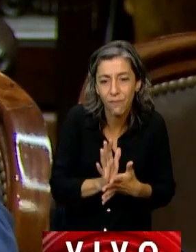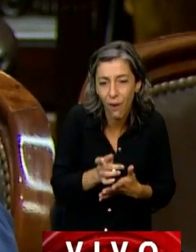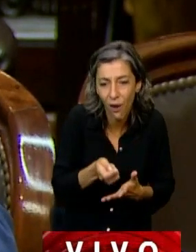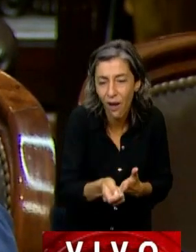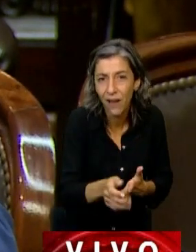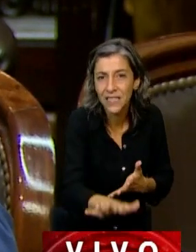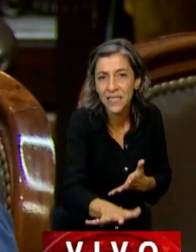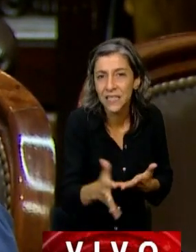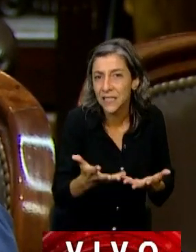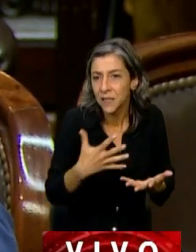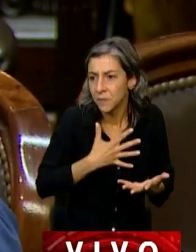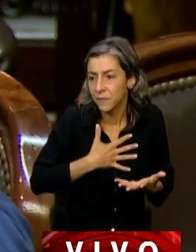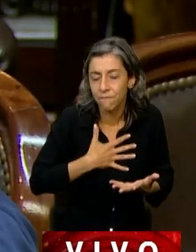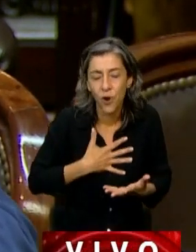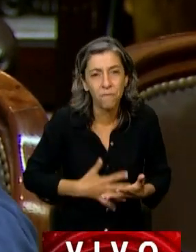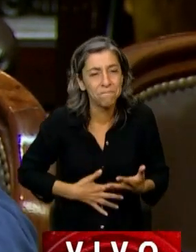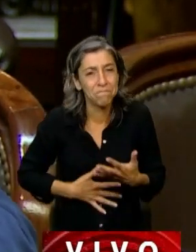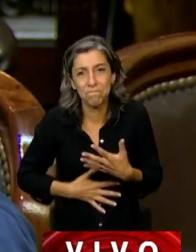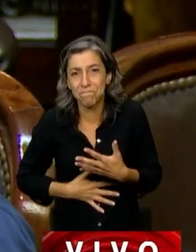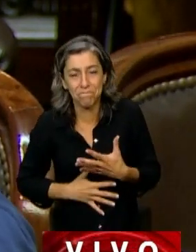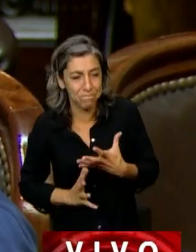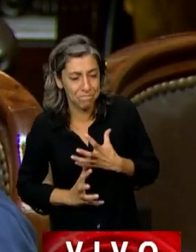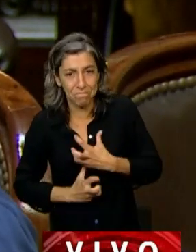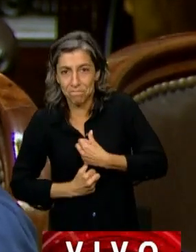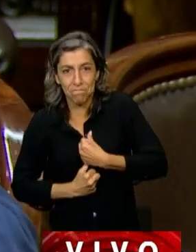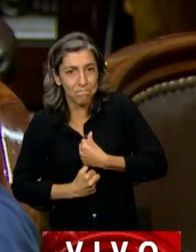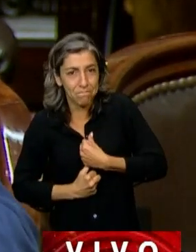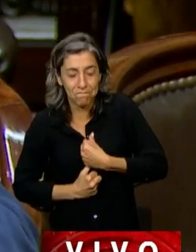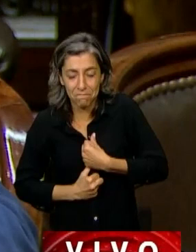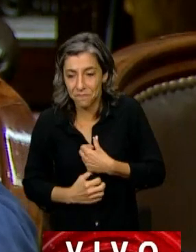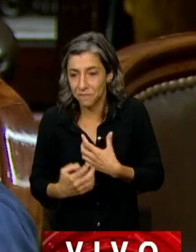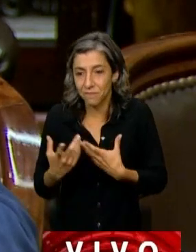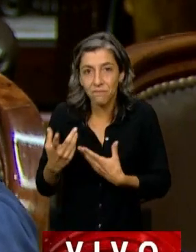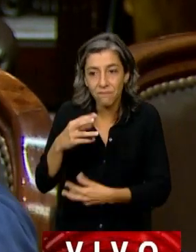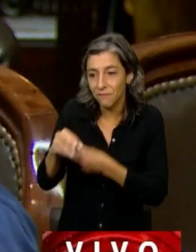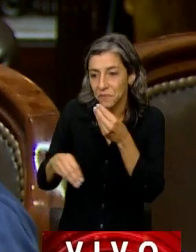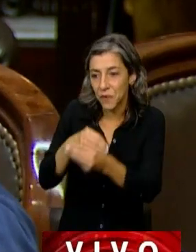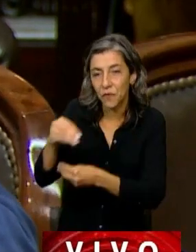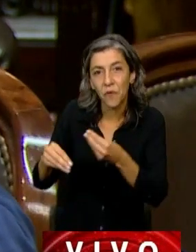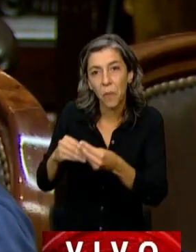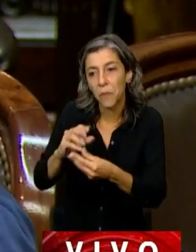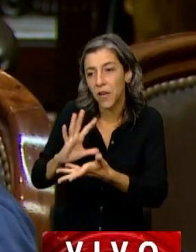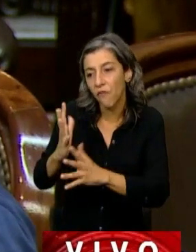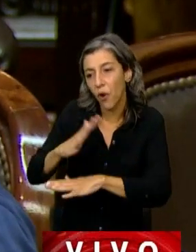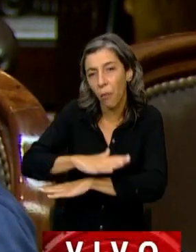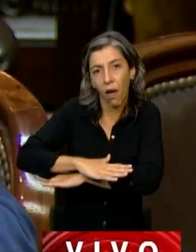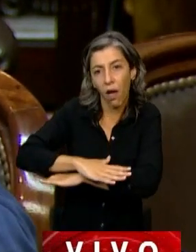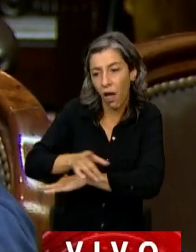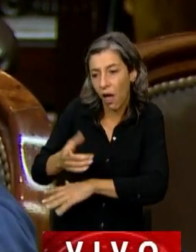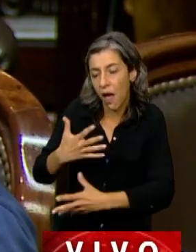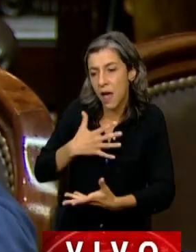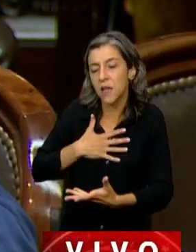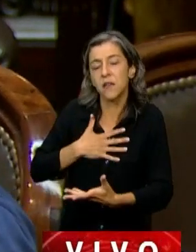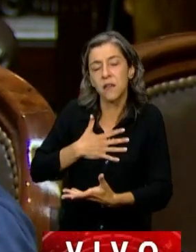cosa. Y me encontré con una familia, con una actitud que quiero resaltar en este recinto,